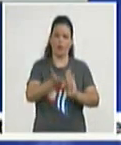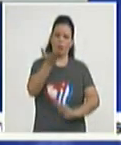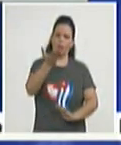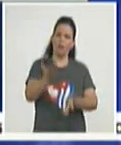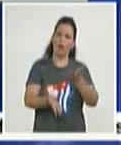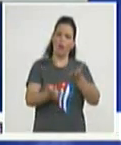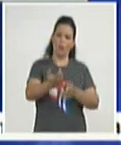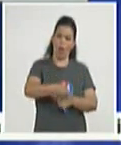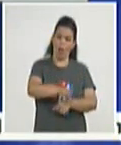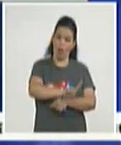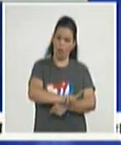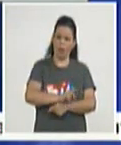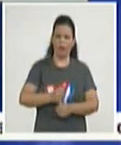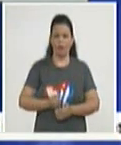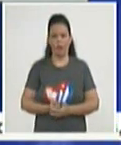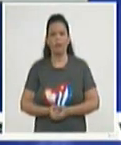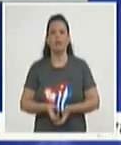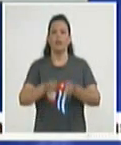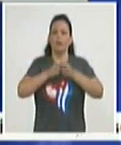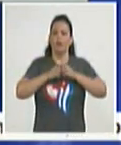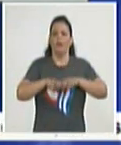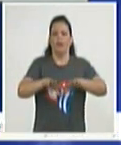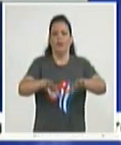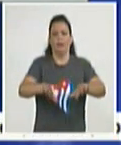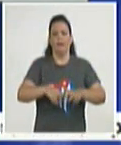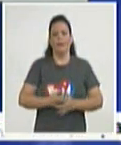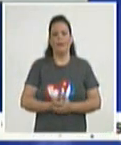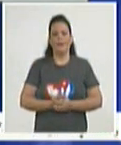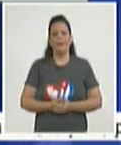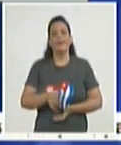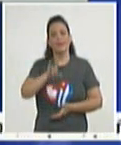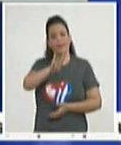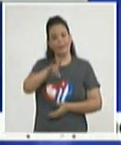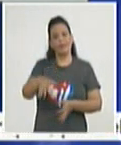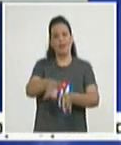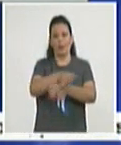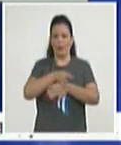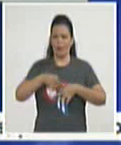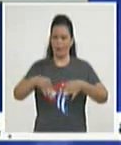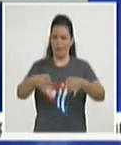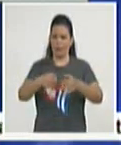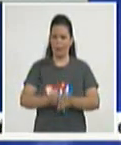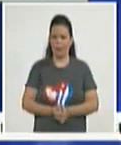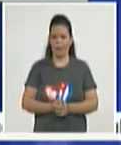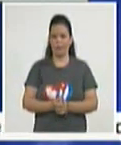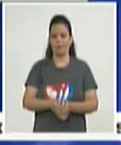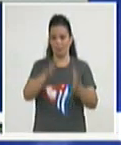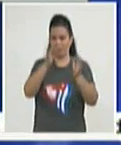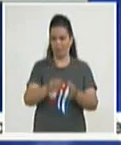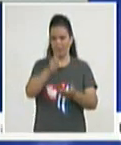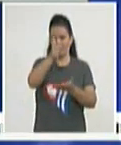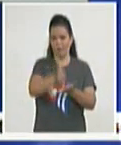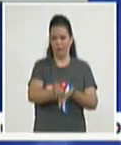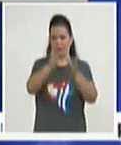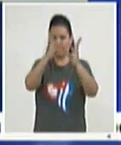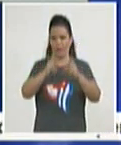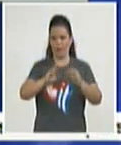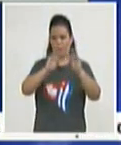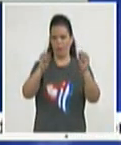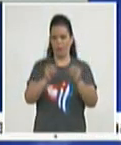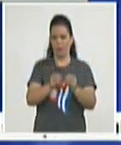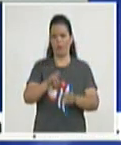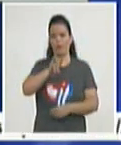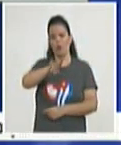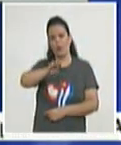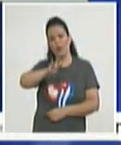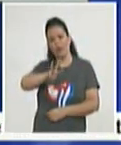con la jornada anterior y con una transmisión en sus 9 municipios. Santiago de Cuba, con un acumulado total de